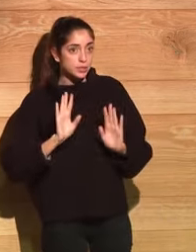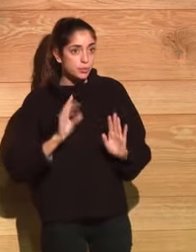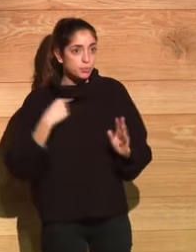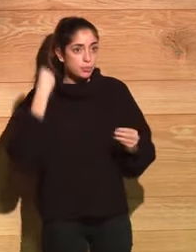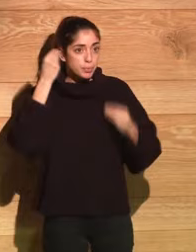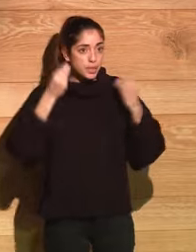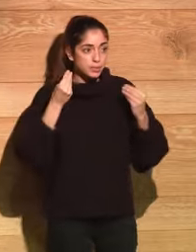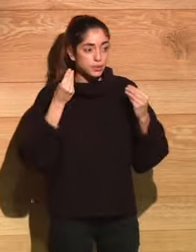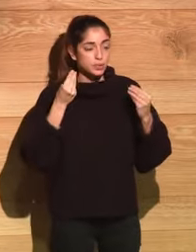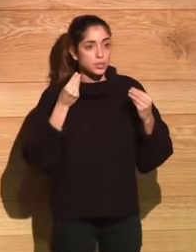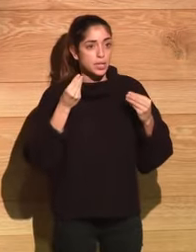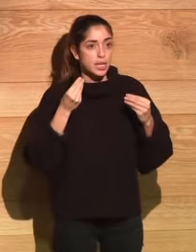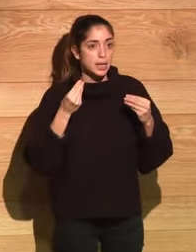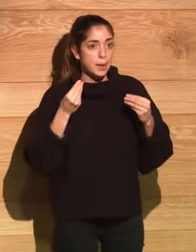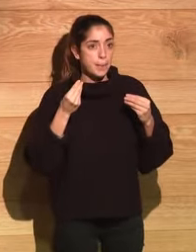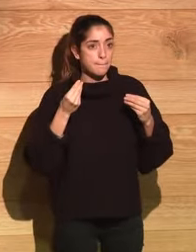eso,